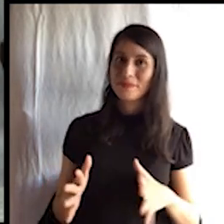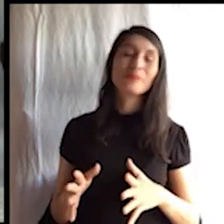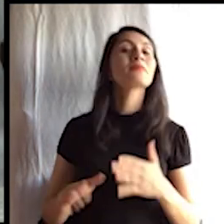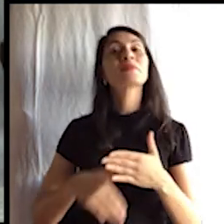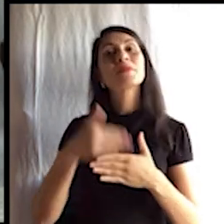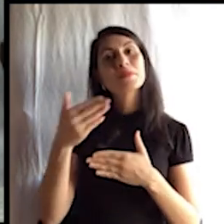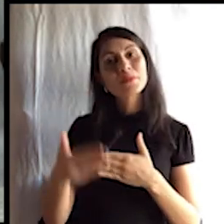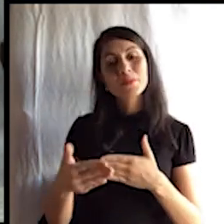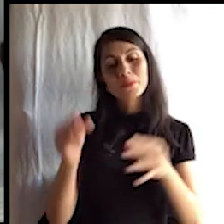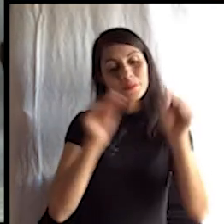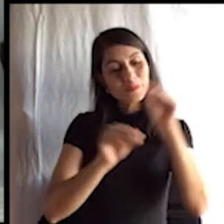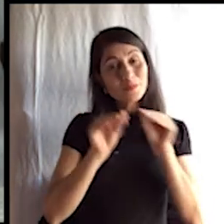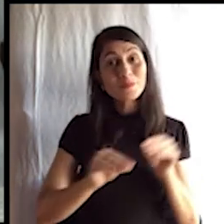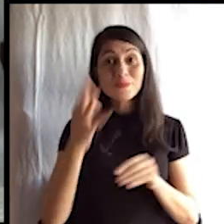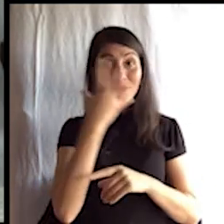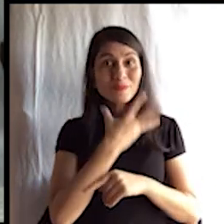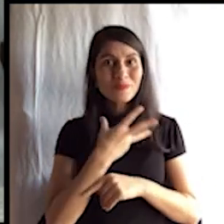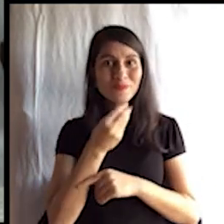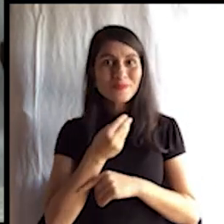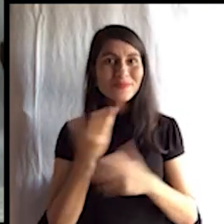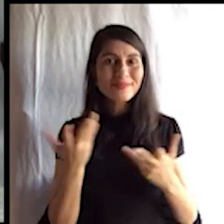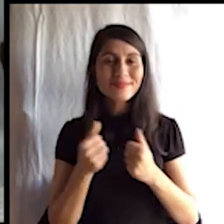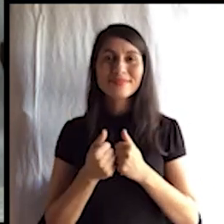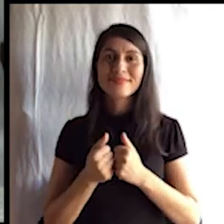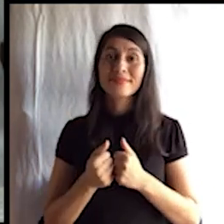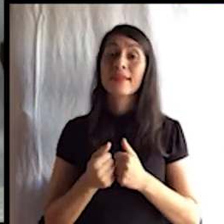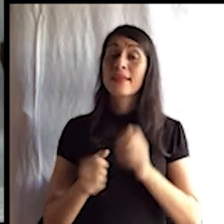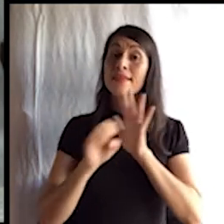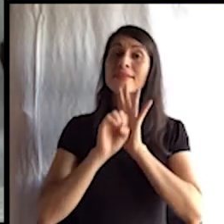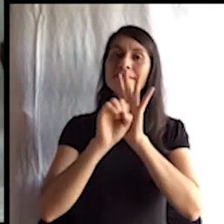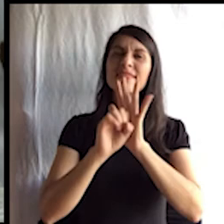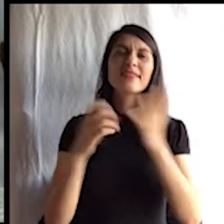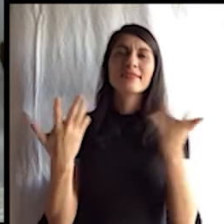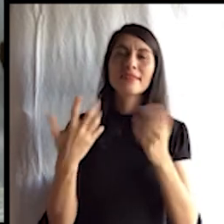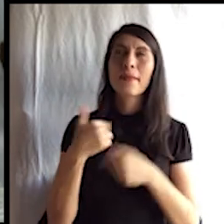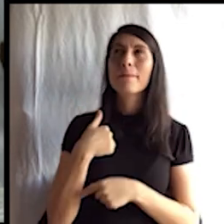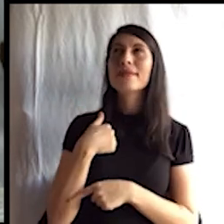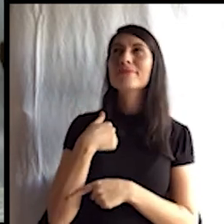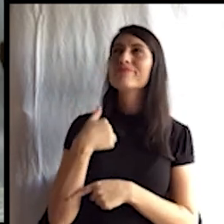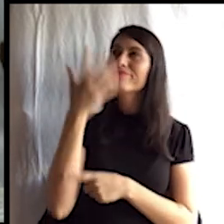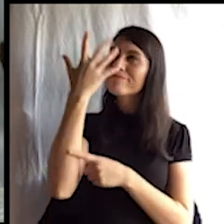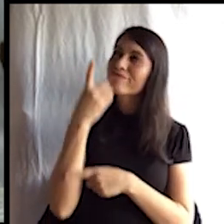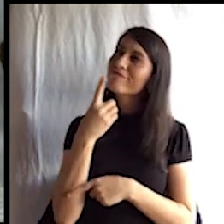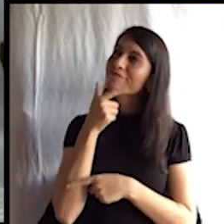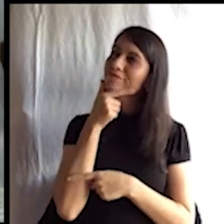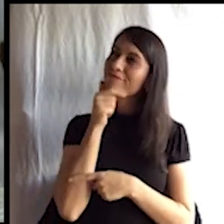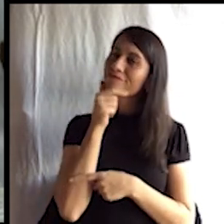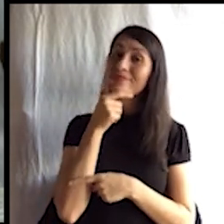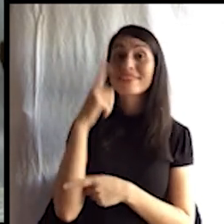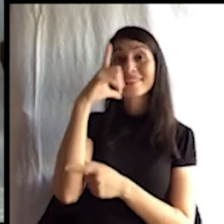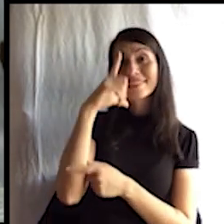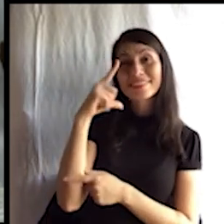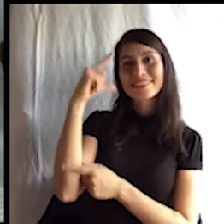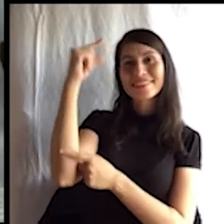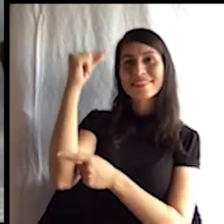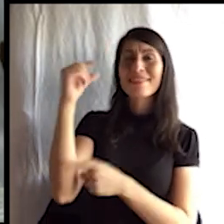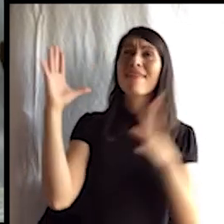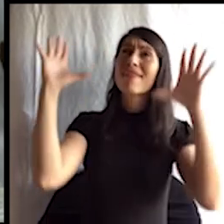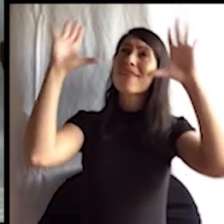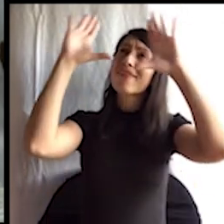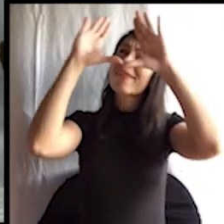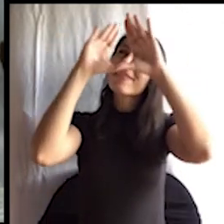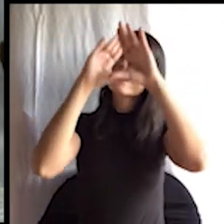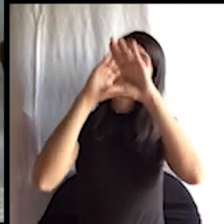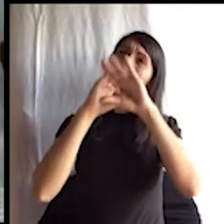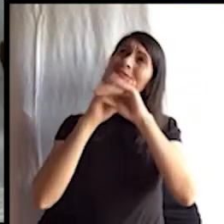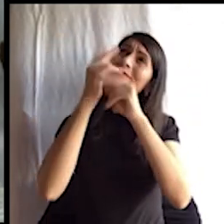Mientras, haremos otra escultura. Esta vez usaré otro símbolo, la luna. La escogí porque me gusta mucho verla por